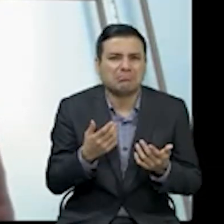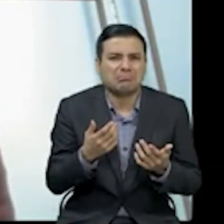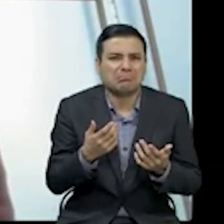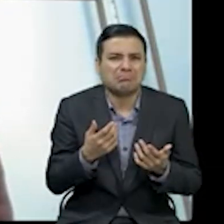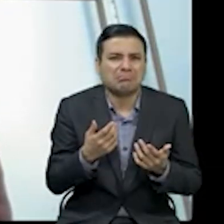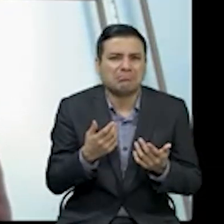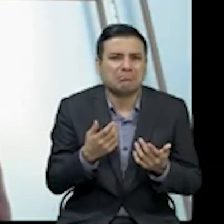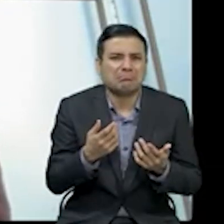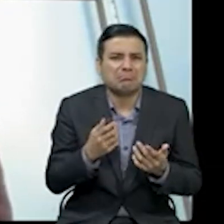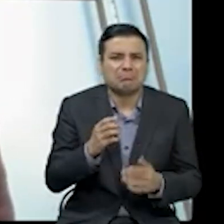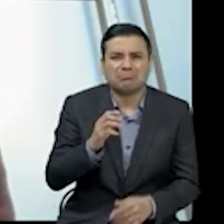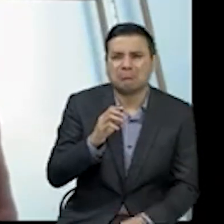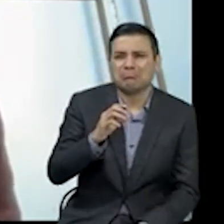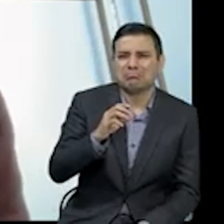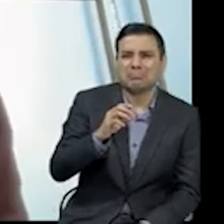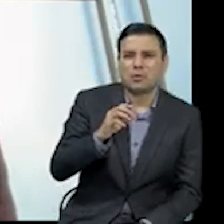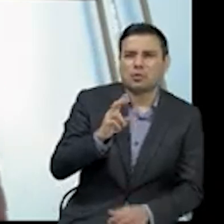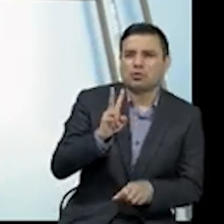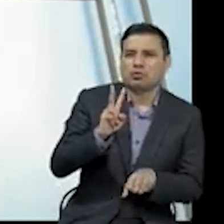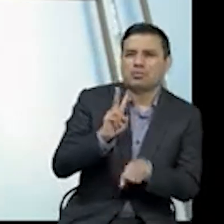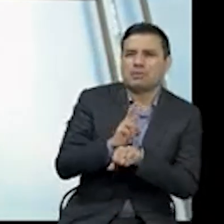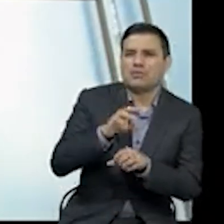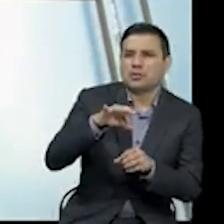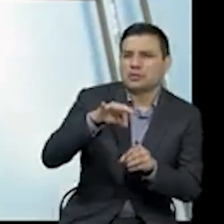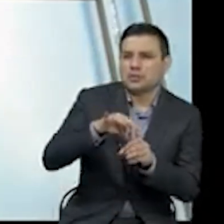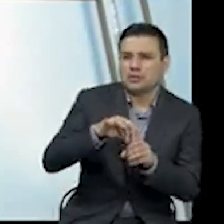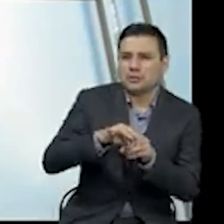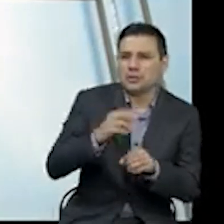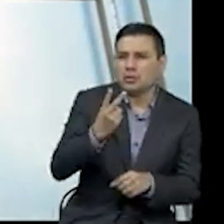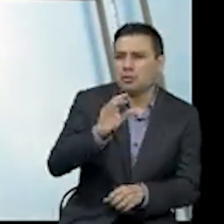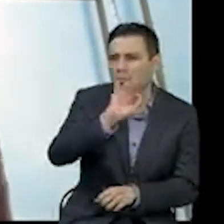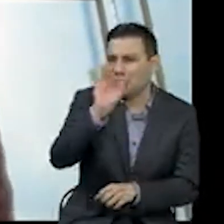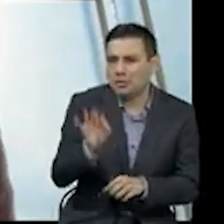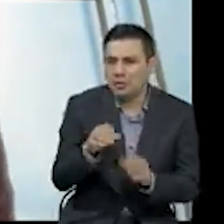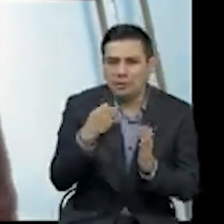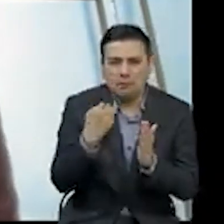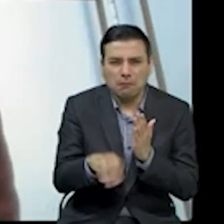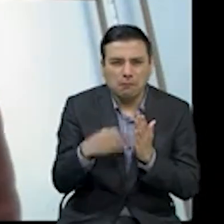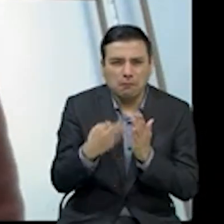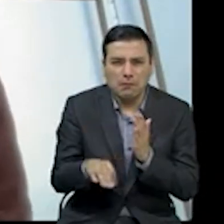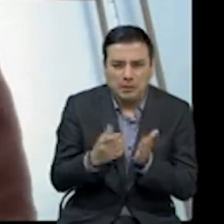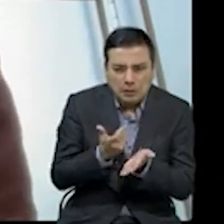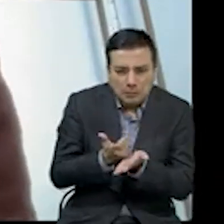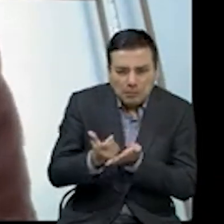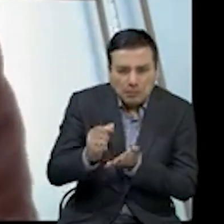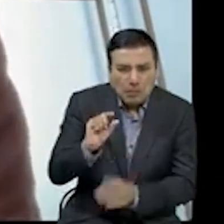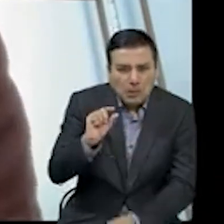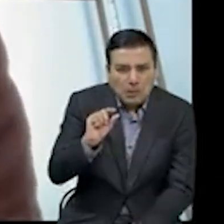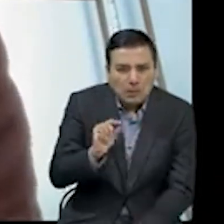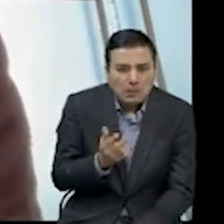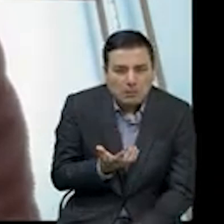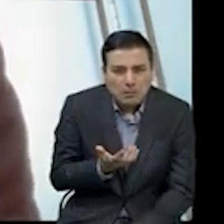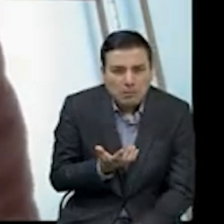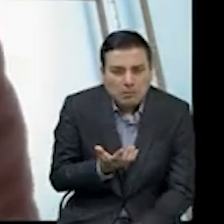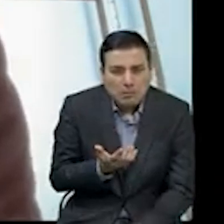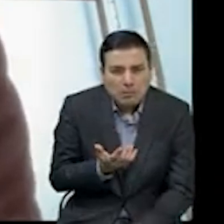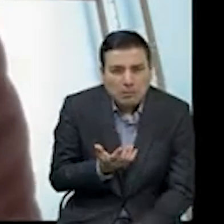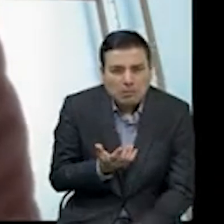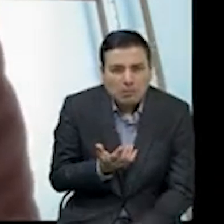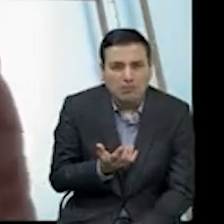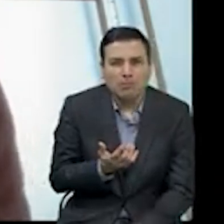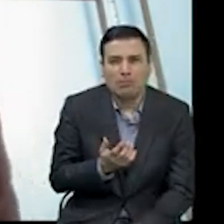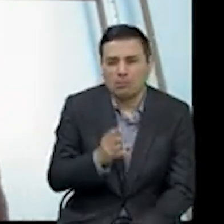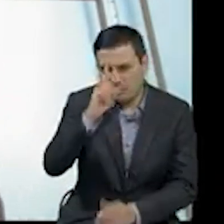baja responsabilidad y por lo tanto de más baja remuneración, y de, hasta donde recuerdo de oído, cerca